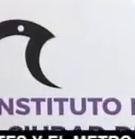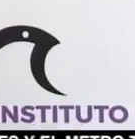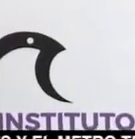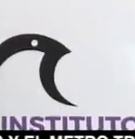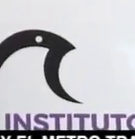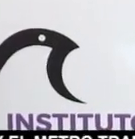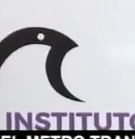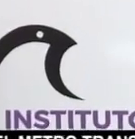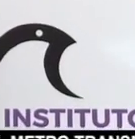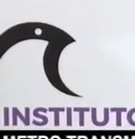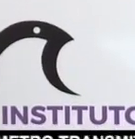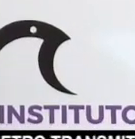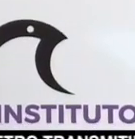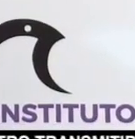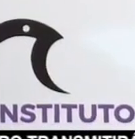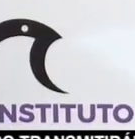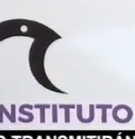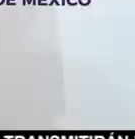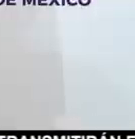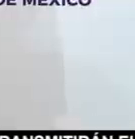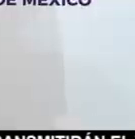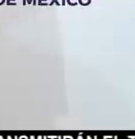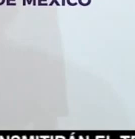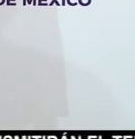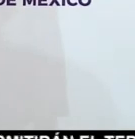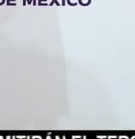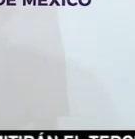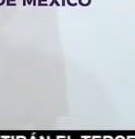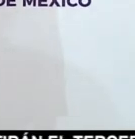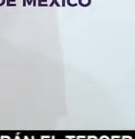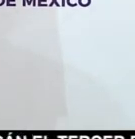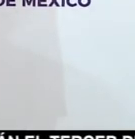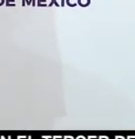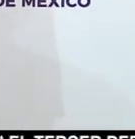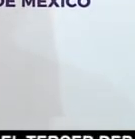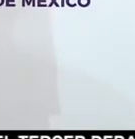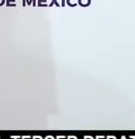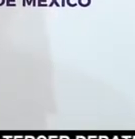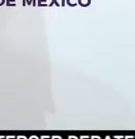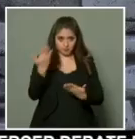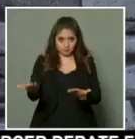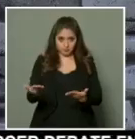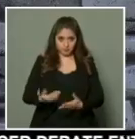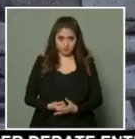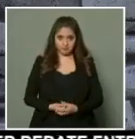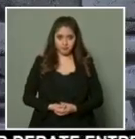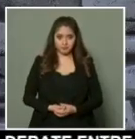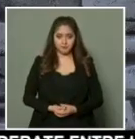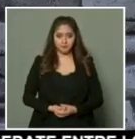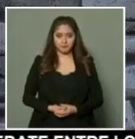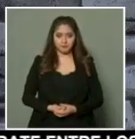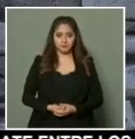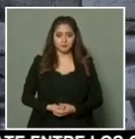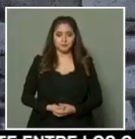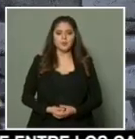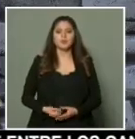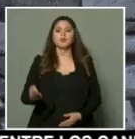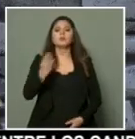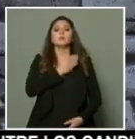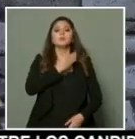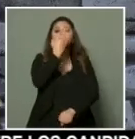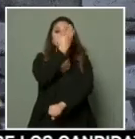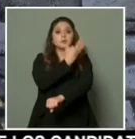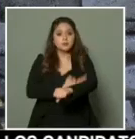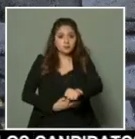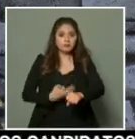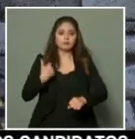Finalmente, el candidato del Partido Humanista, Alfonso Buendía Hernández, propuso crear comités familiares y ciudadanos de cultura del agua, los